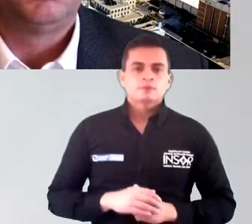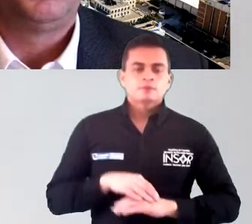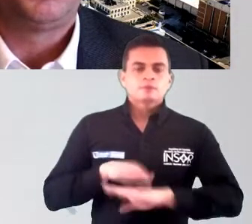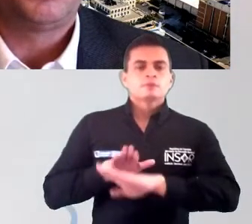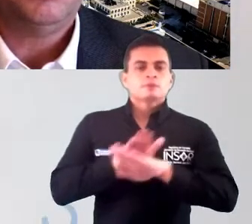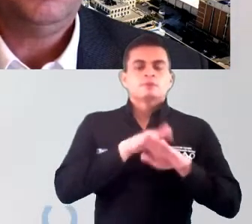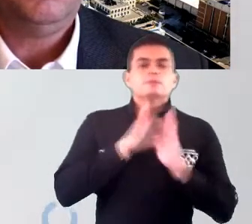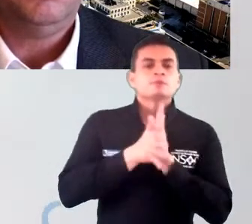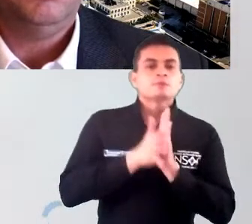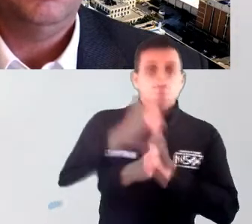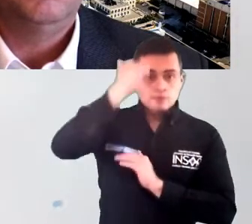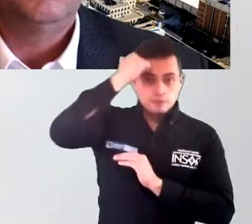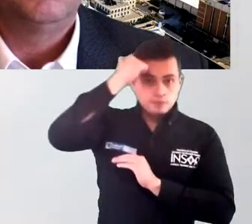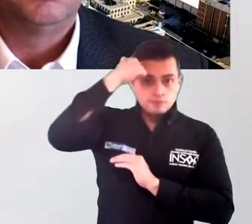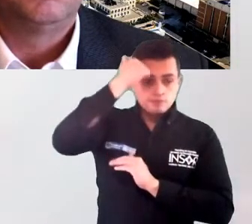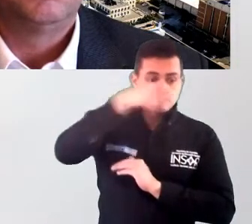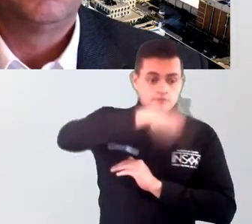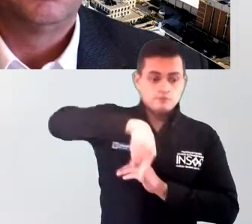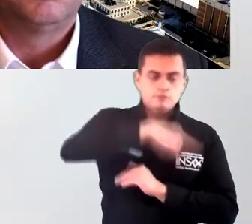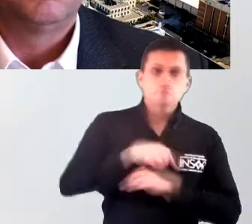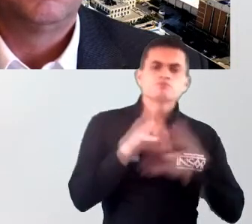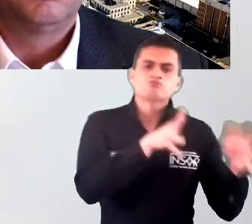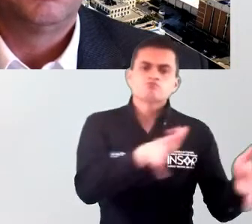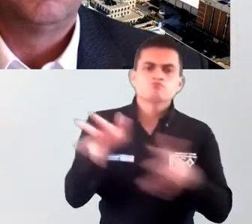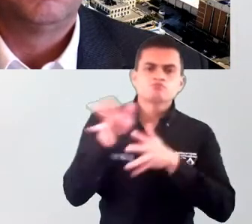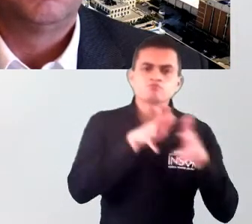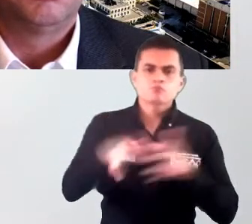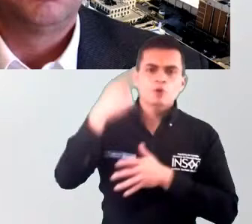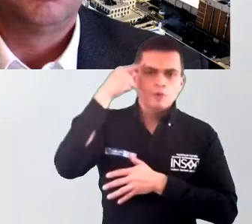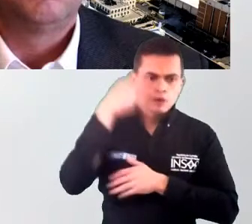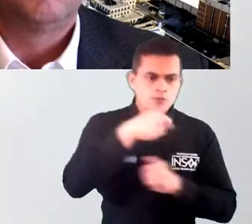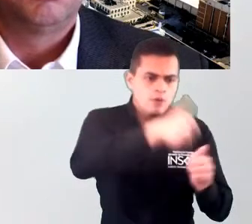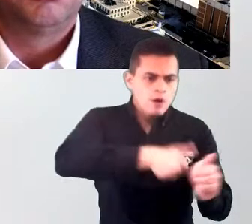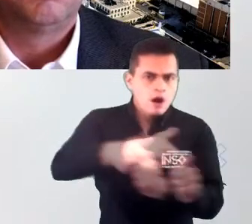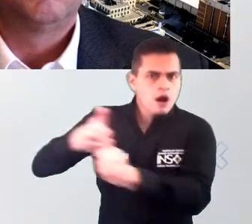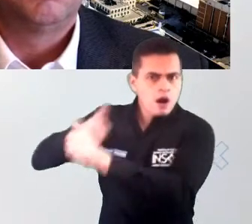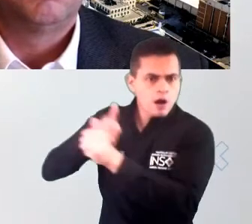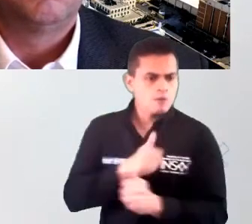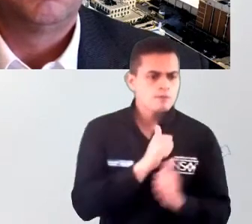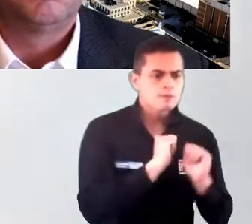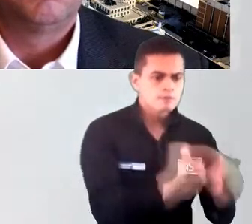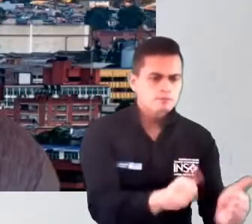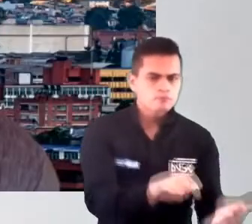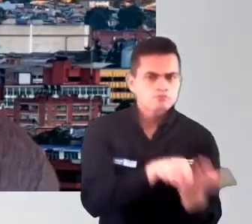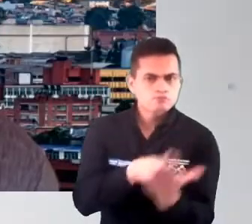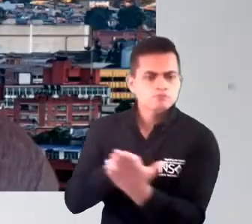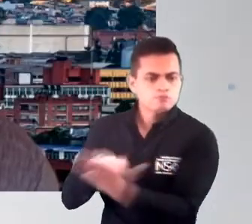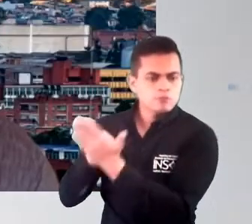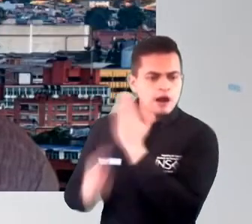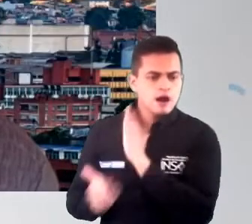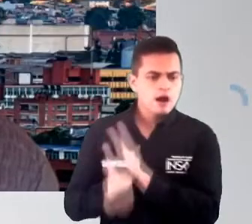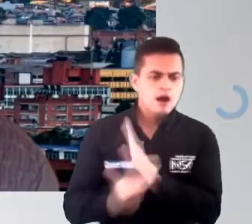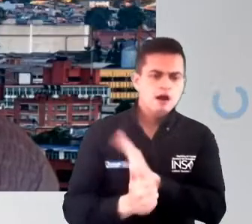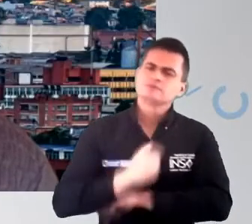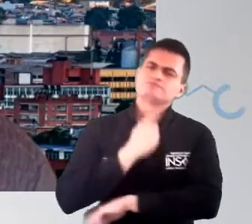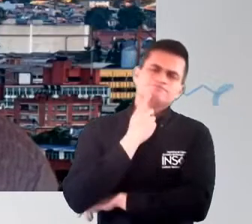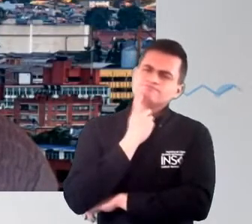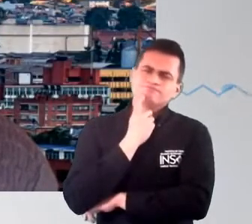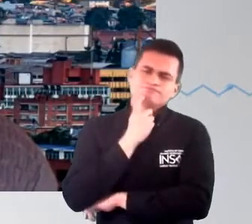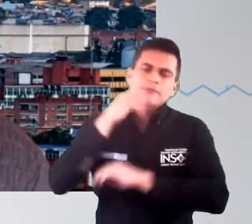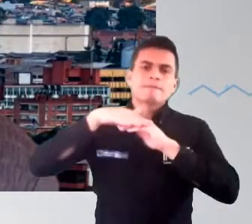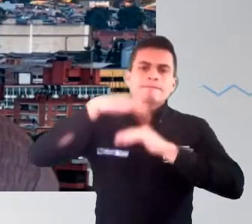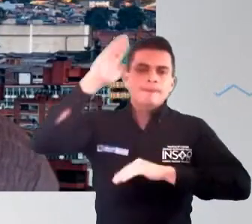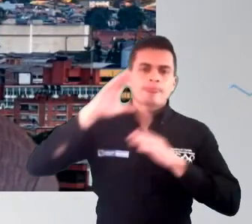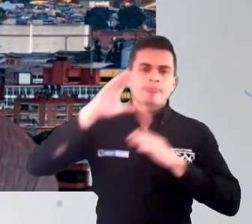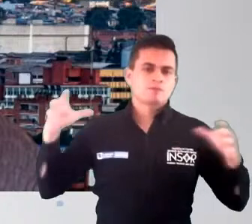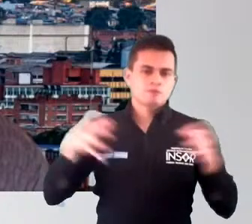logre demostrar comportamientos auténticos, sino, como usted decía, están centrados en